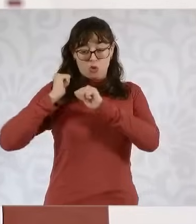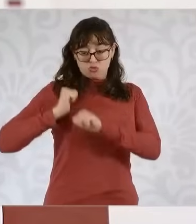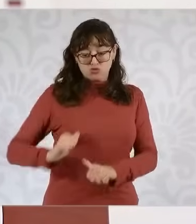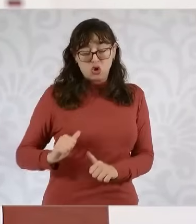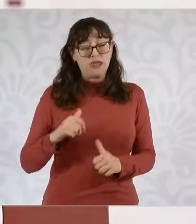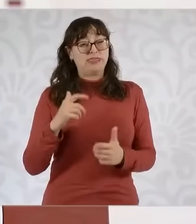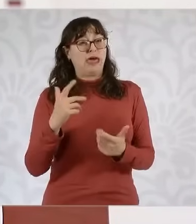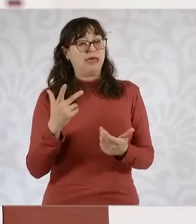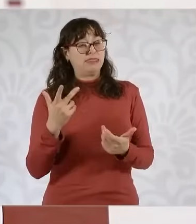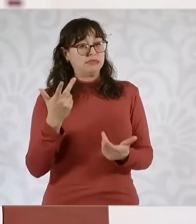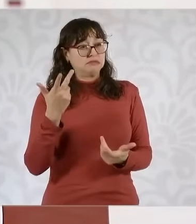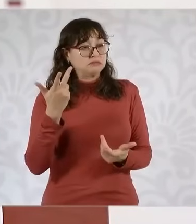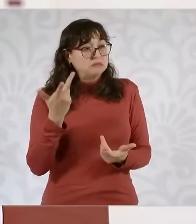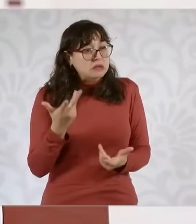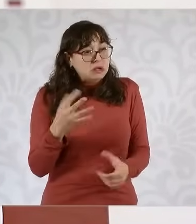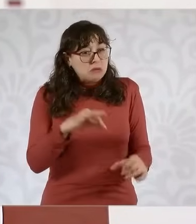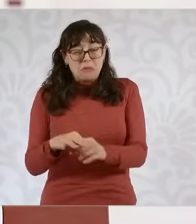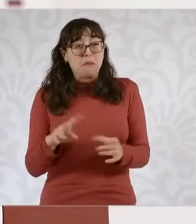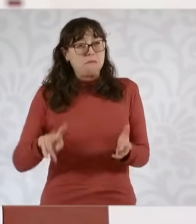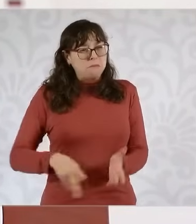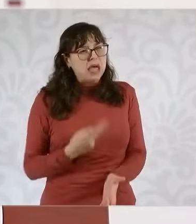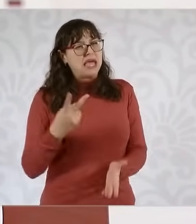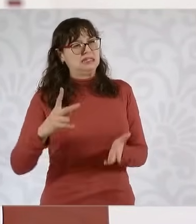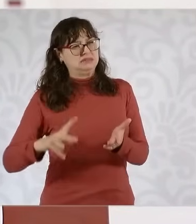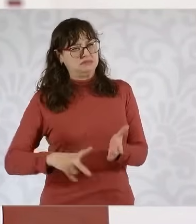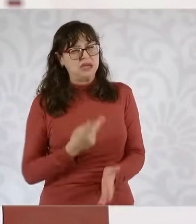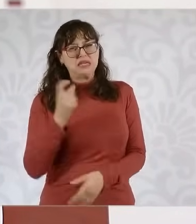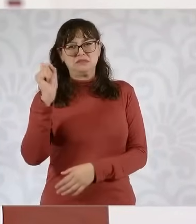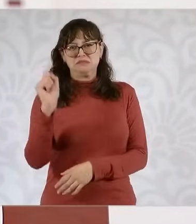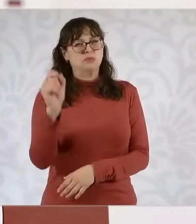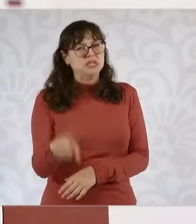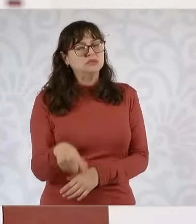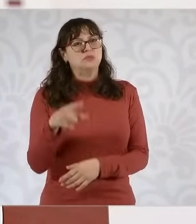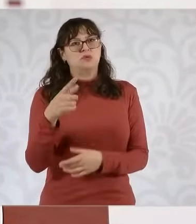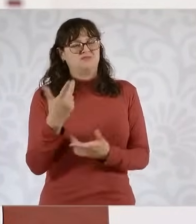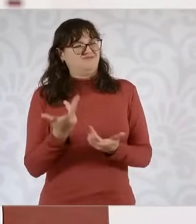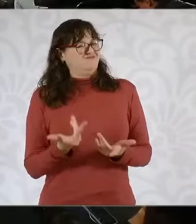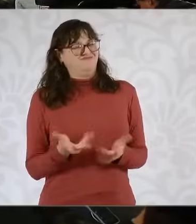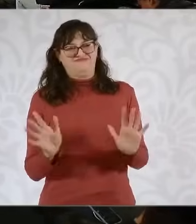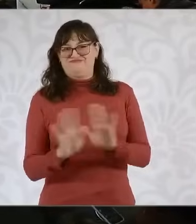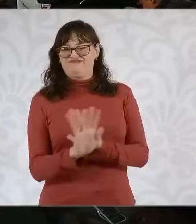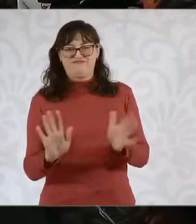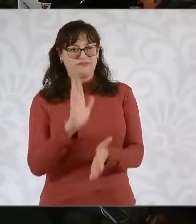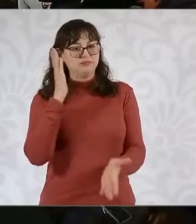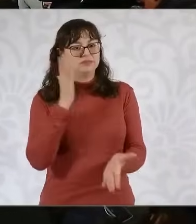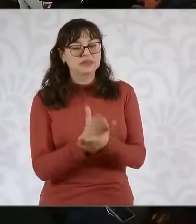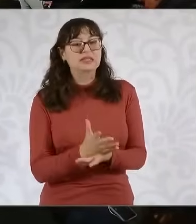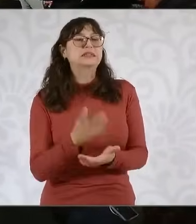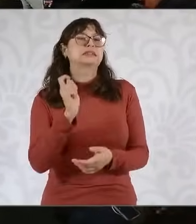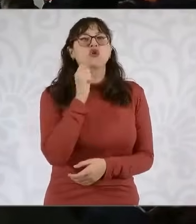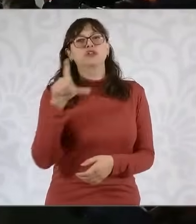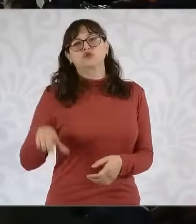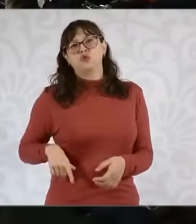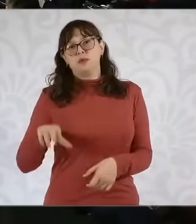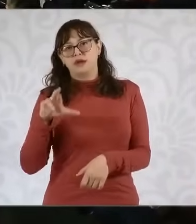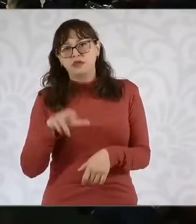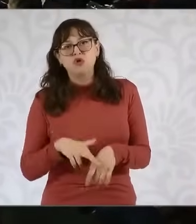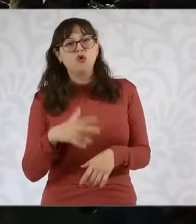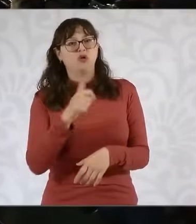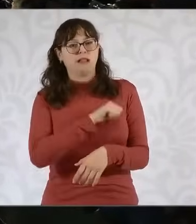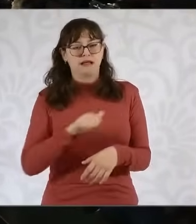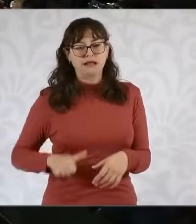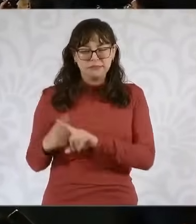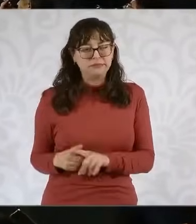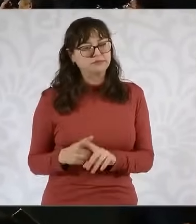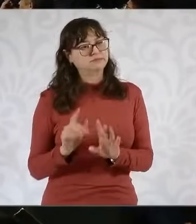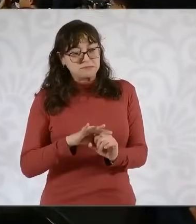2030 ningún puesto de elección popular pueda ser reelecto. Destacó que se impulsará la prohibición, permítame,